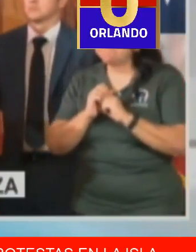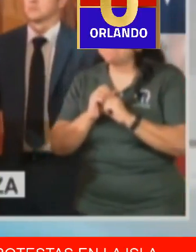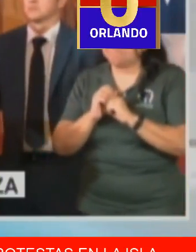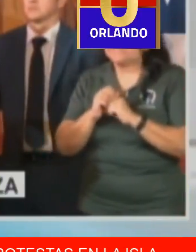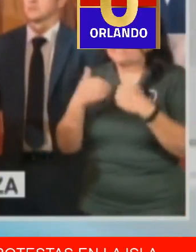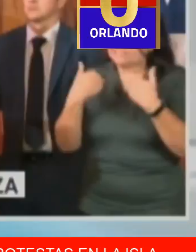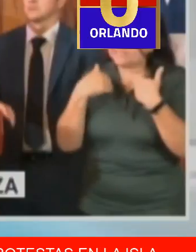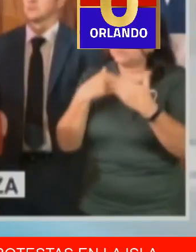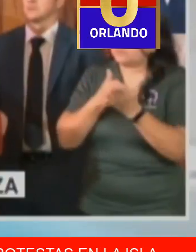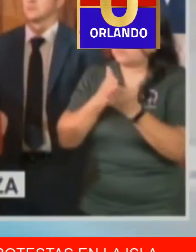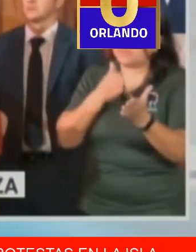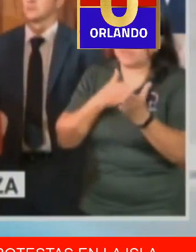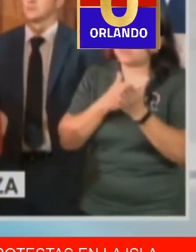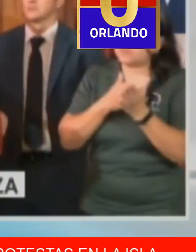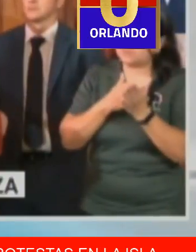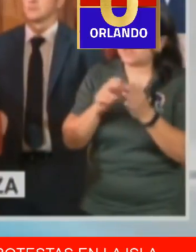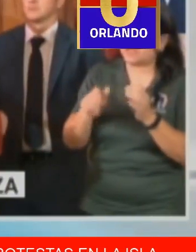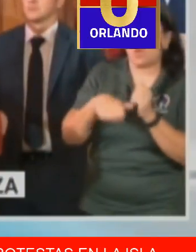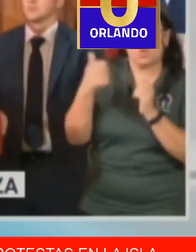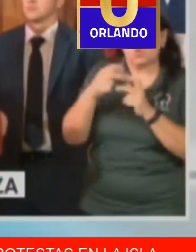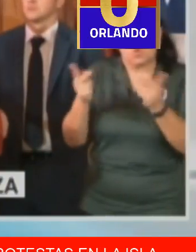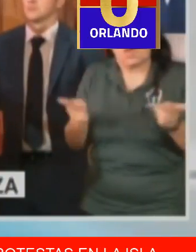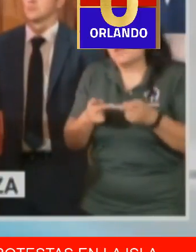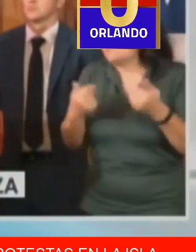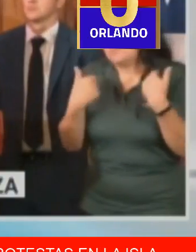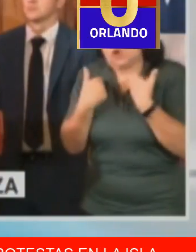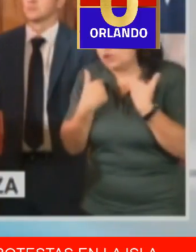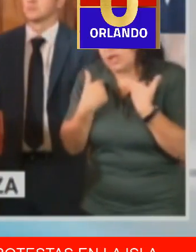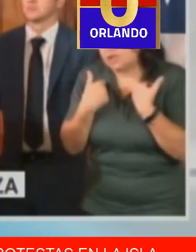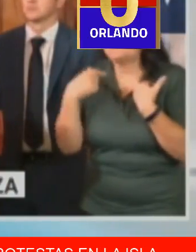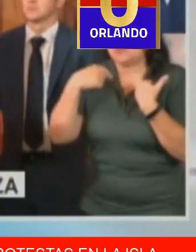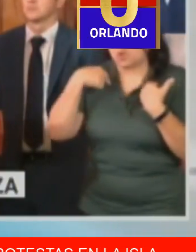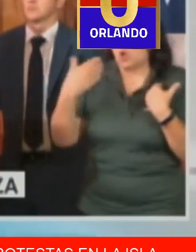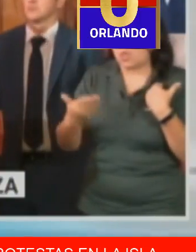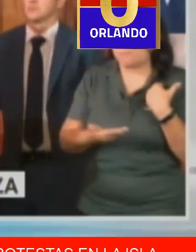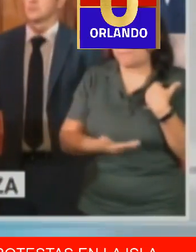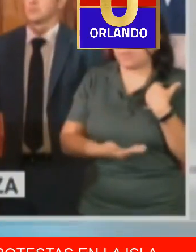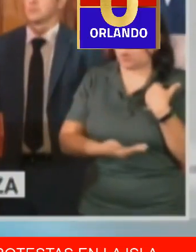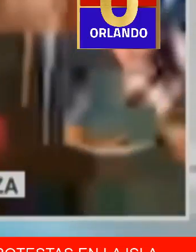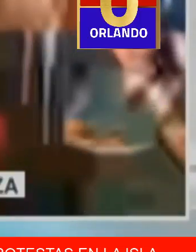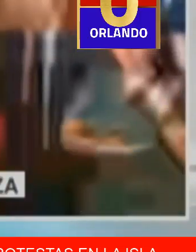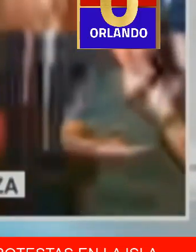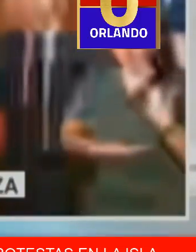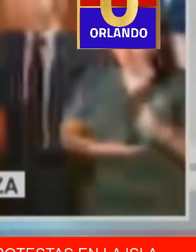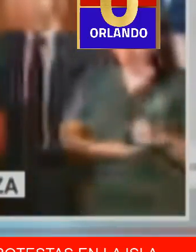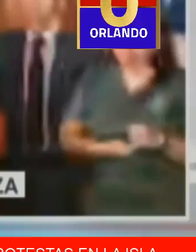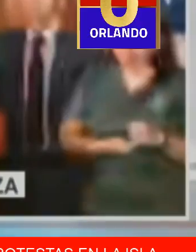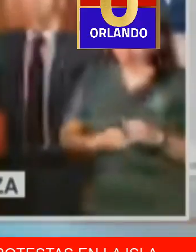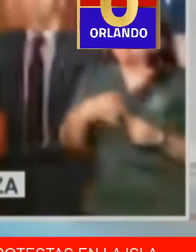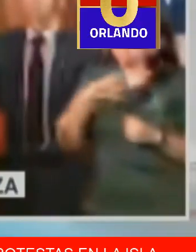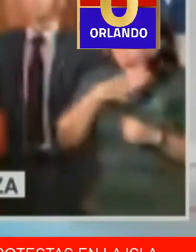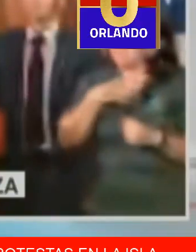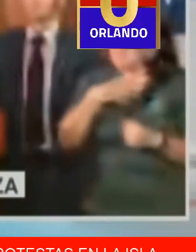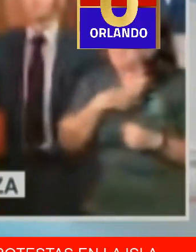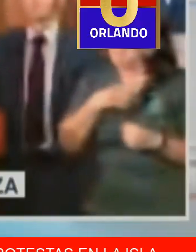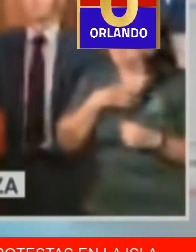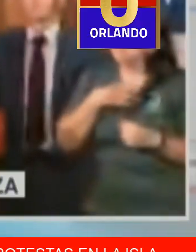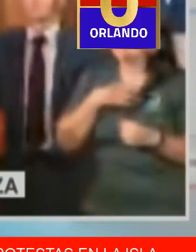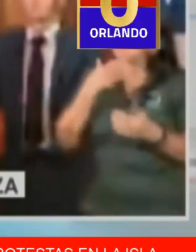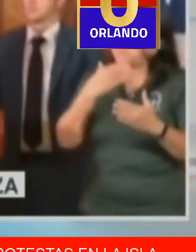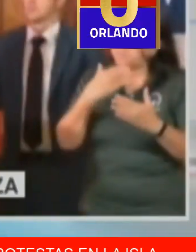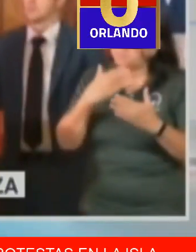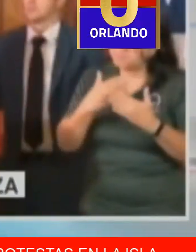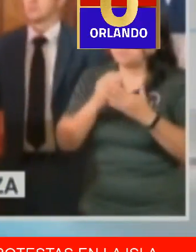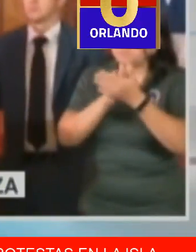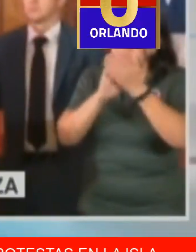Tenemos ese derecho que en otras jurisdicciones no se tiene. Yo lo que los invito es que se haga de manera prudente, que se pueda